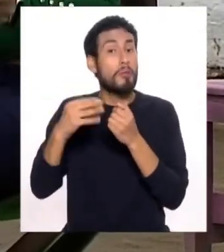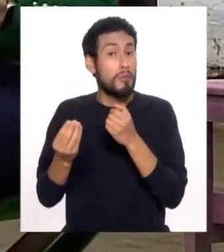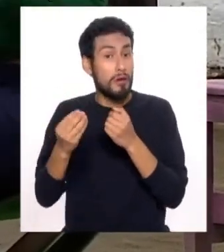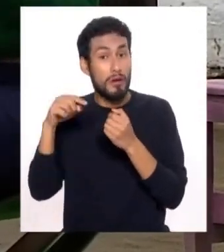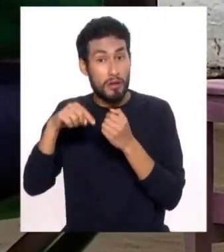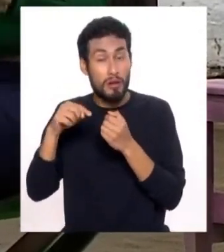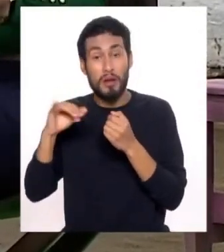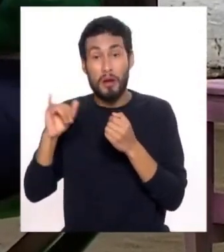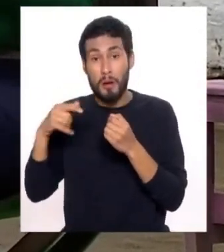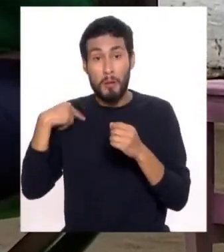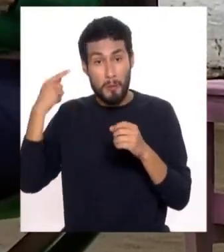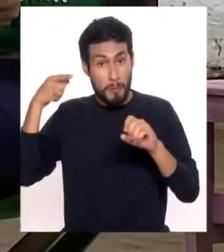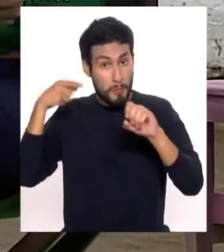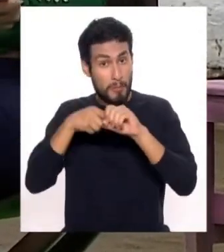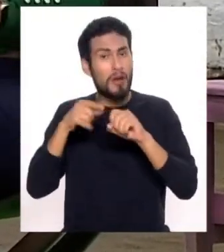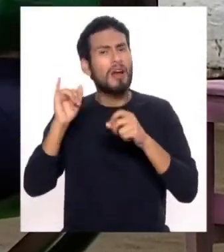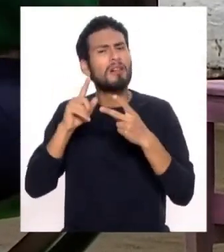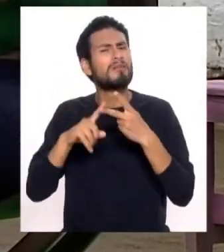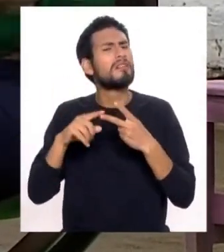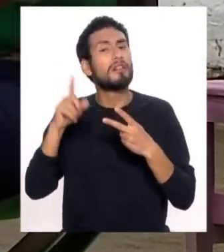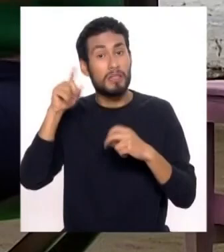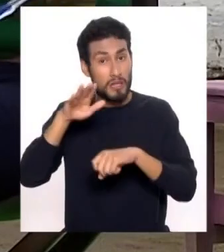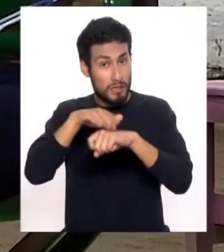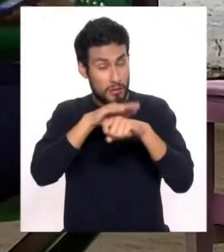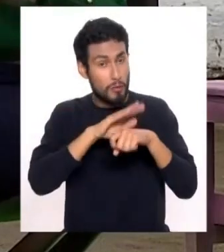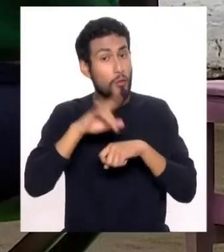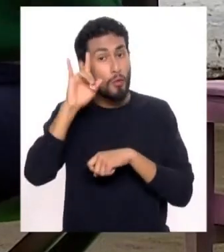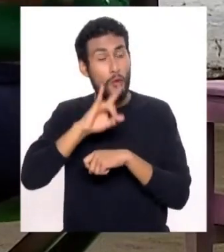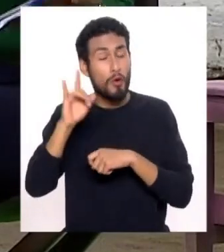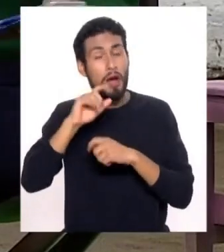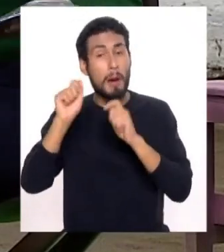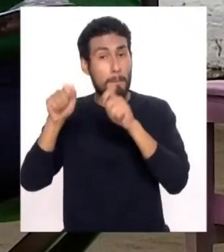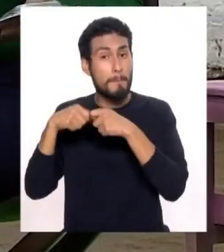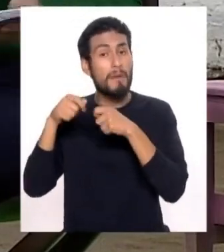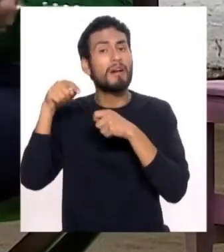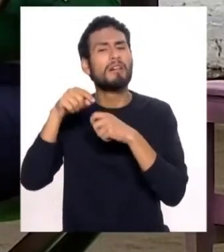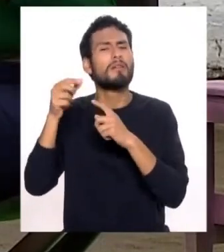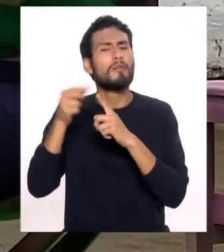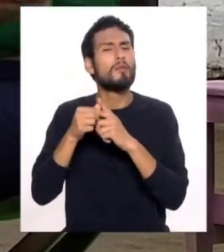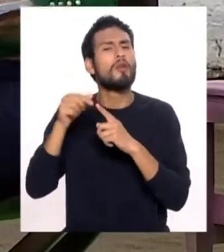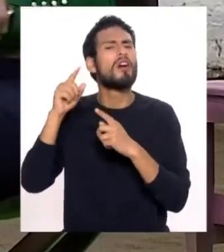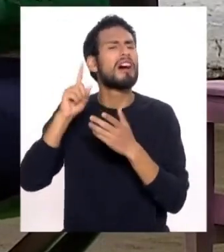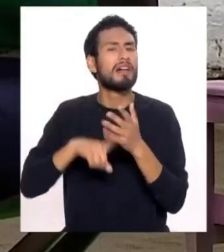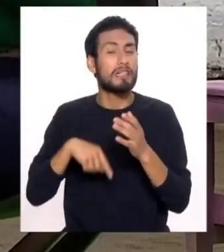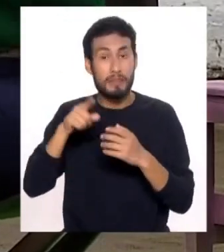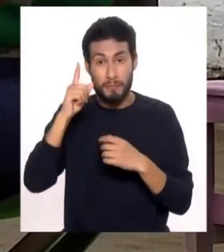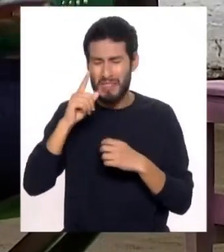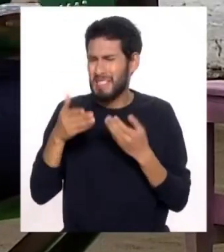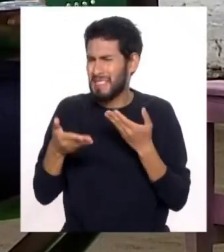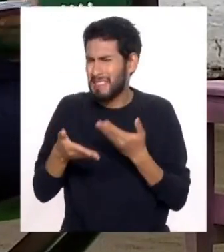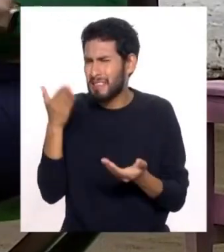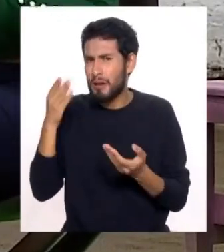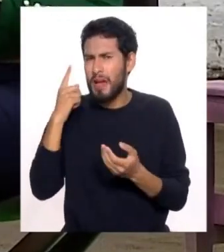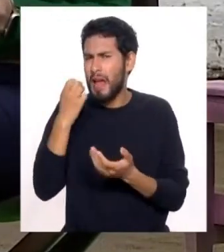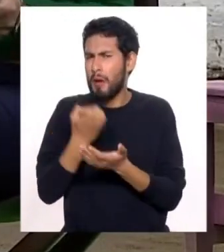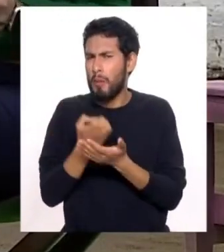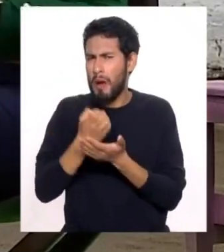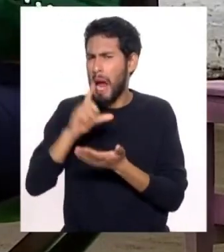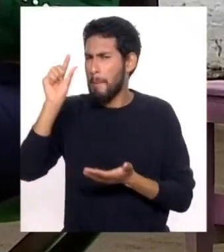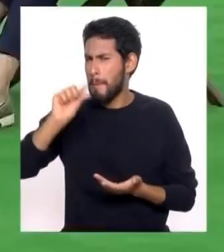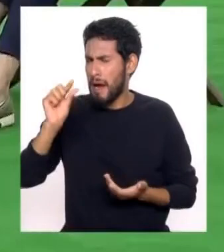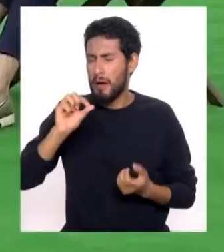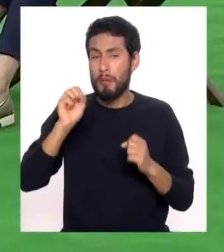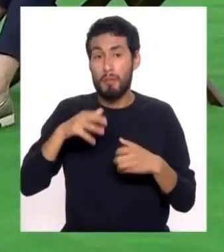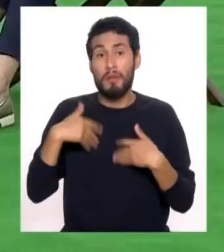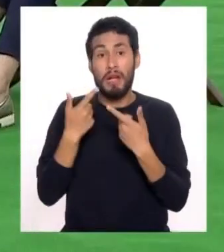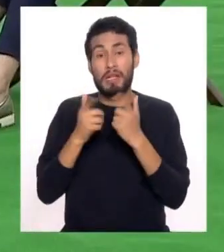es en la penetración. Entonces, hacer un llamado al uso de preservativos, a este método de barrera que es tan simple, también tan económico, que nos puede librar